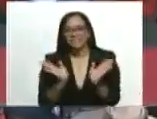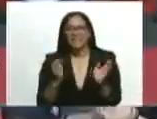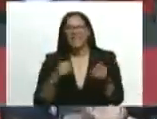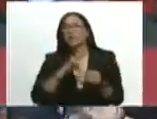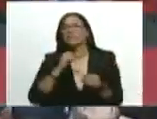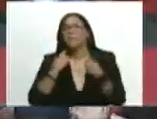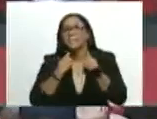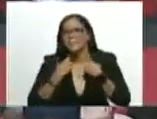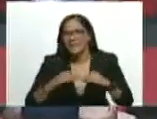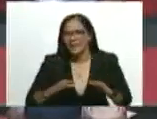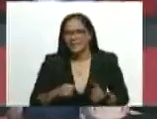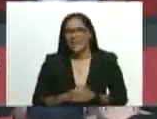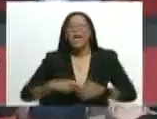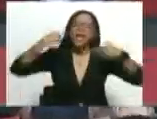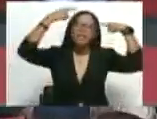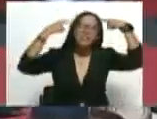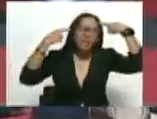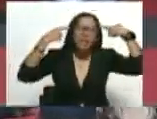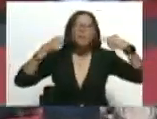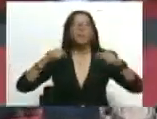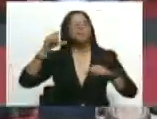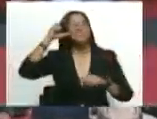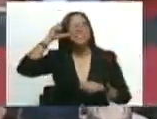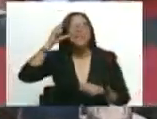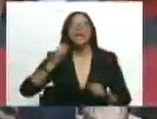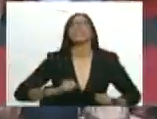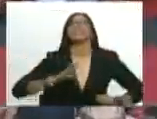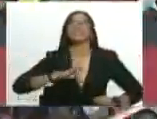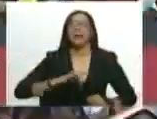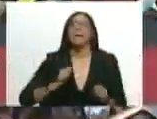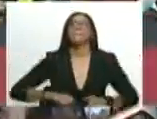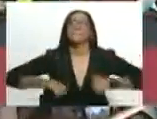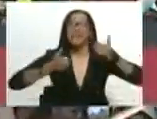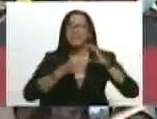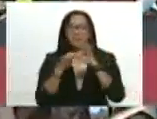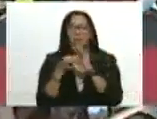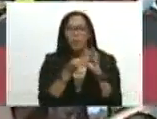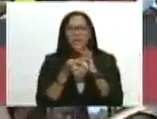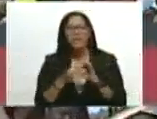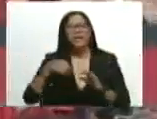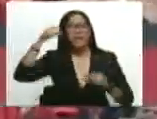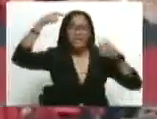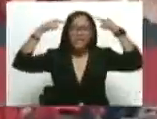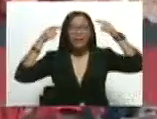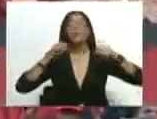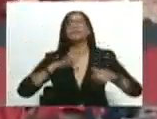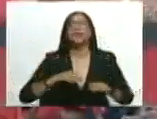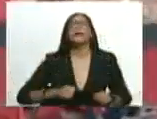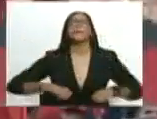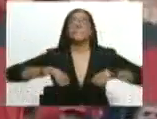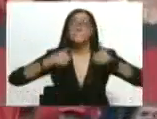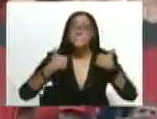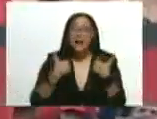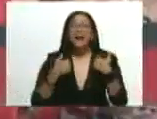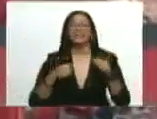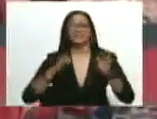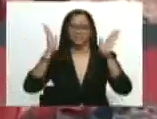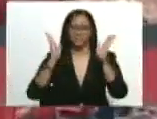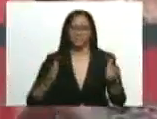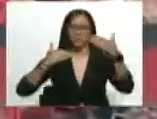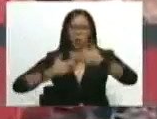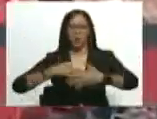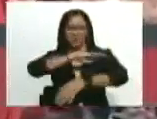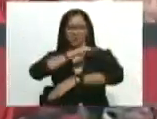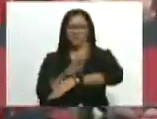que no se les pierda el chavismo cada día está más Unido el chavismo cada día es un bloque sólido de